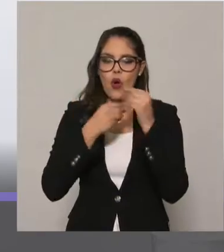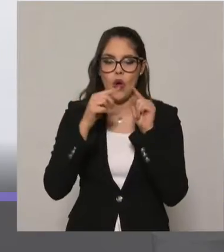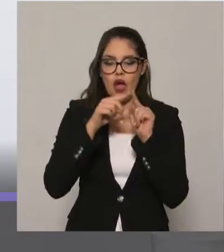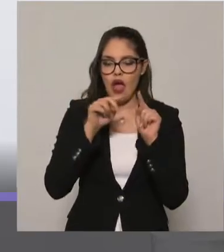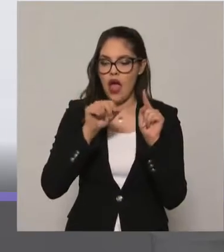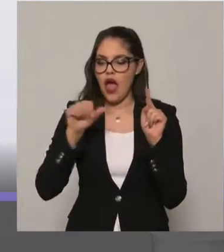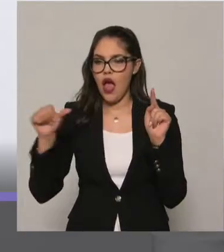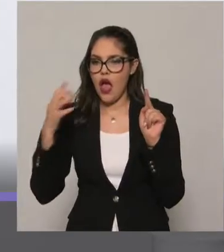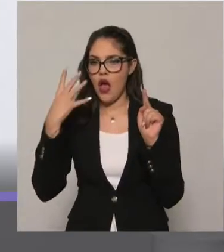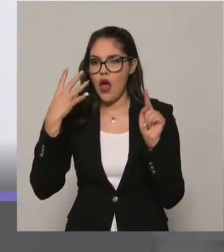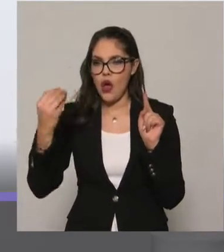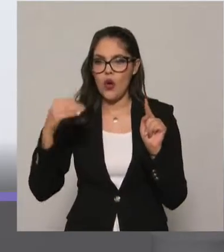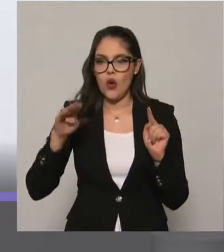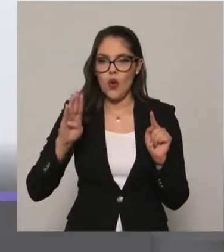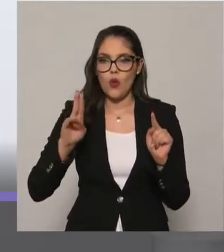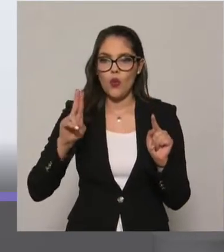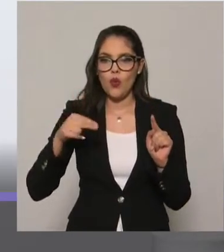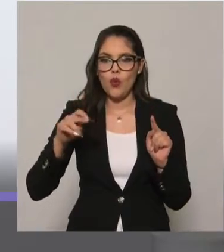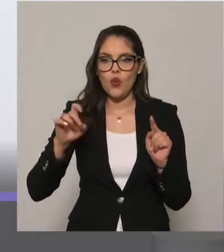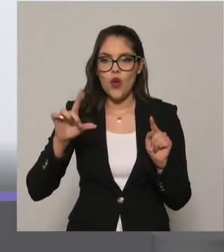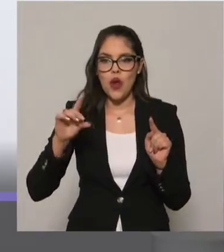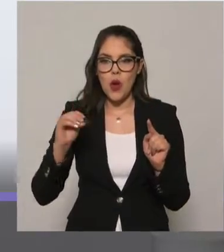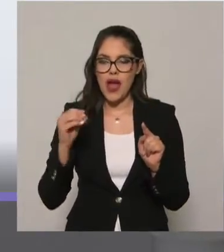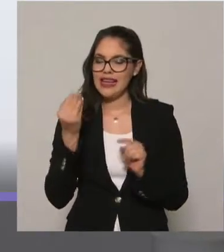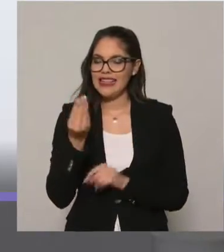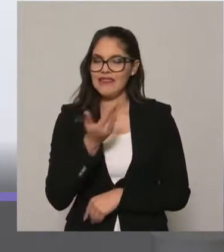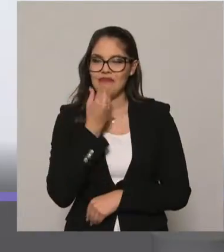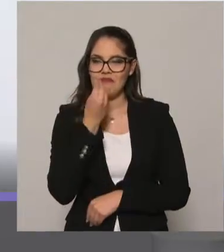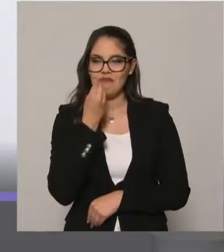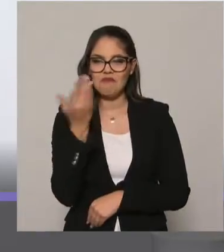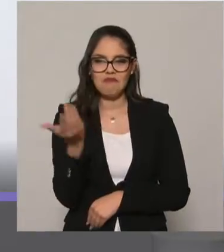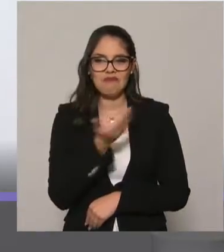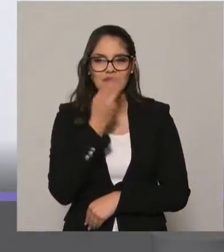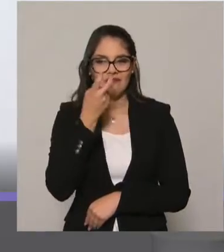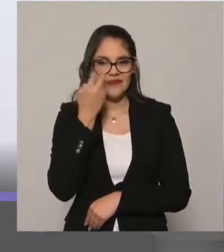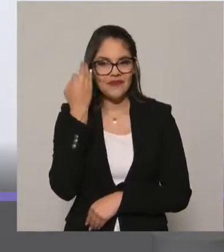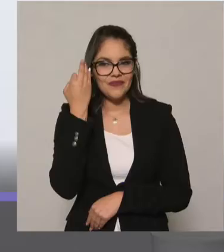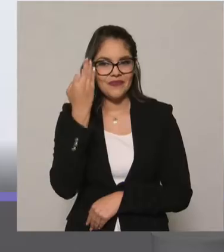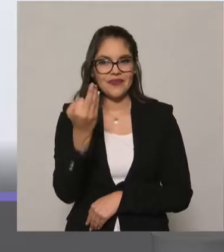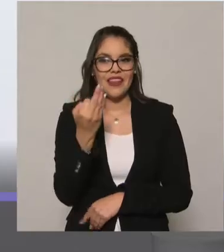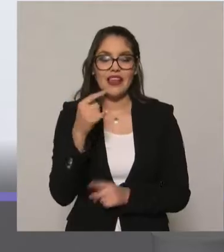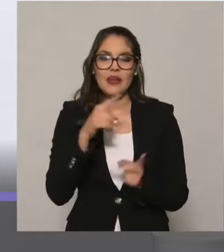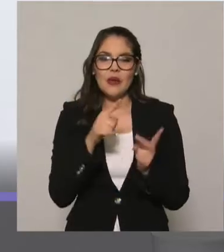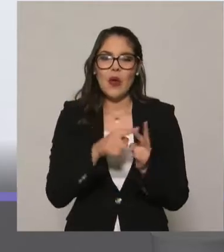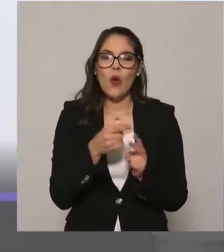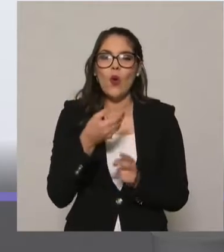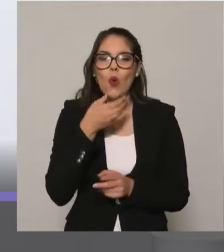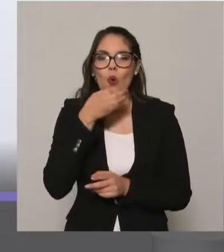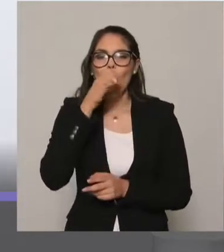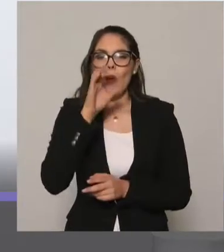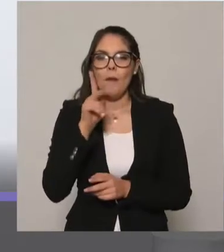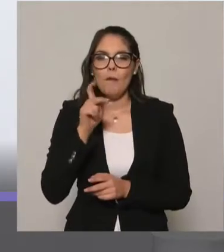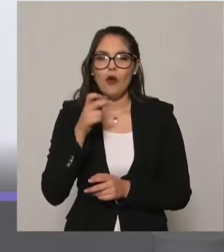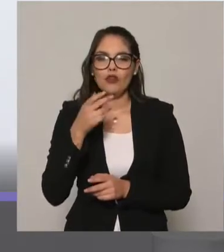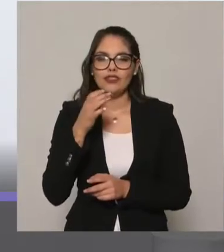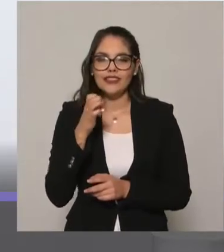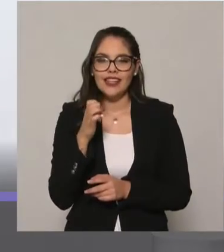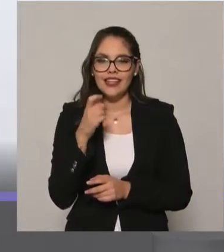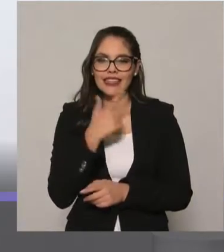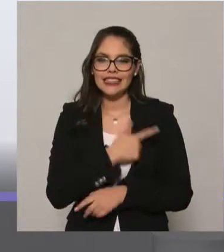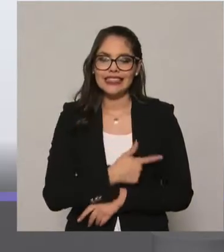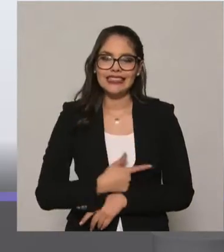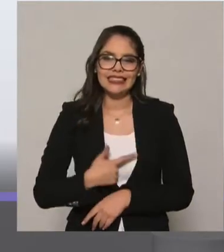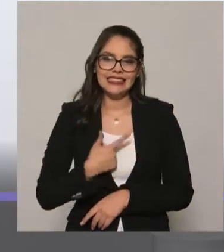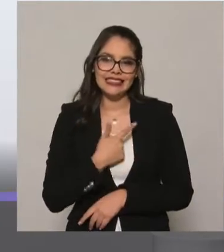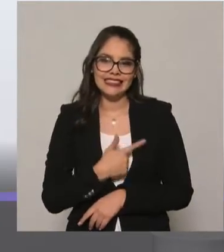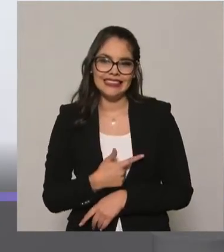Coyoacán, buñuelos, toda la comida típica, ¿no?, de esta fecha, deliciosa, el ponche de frutas delicioso, que bueno, a muchos no le ponen